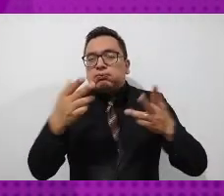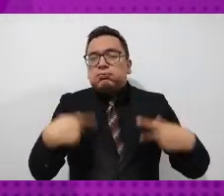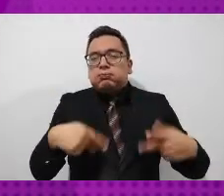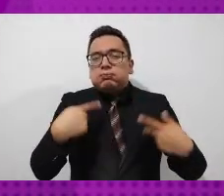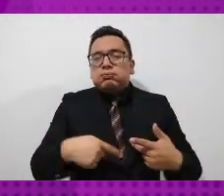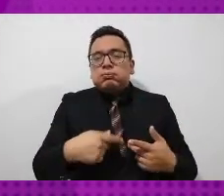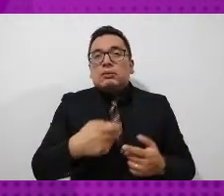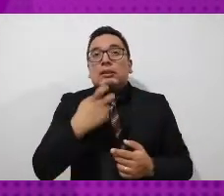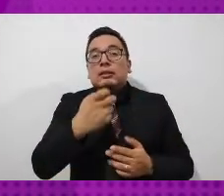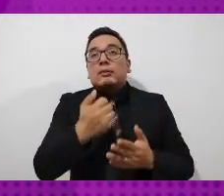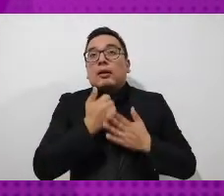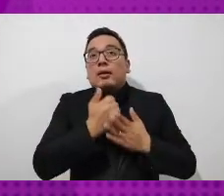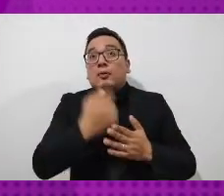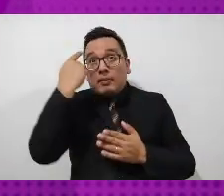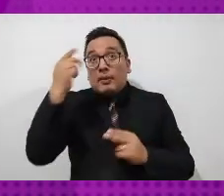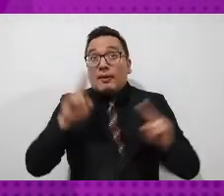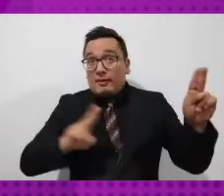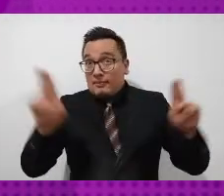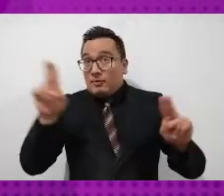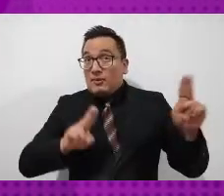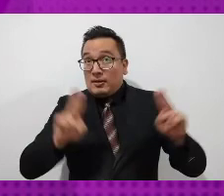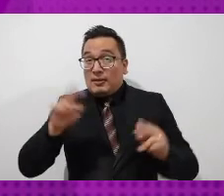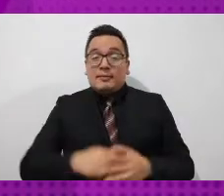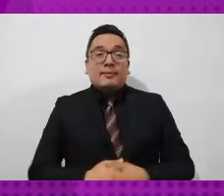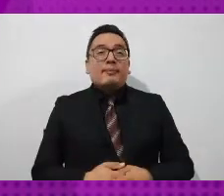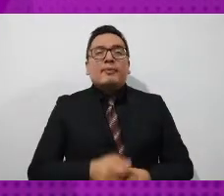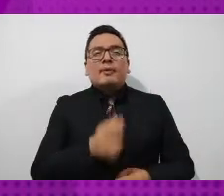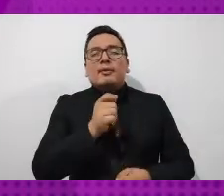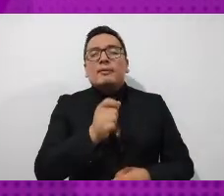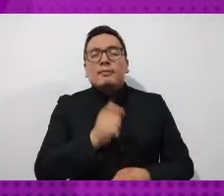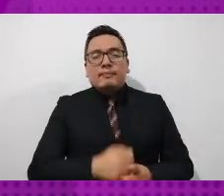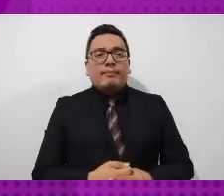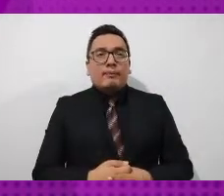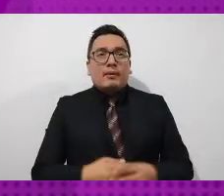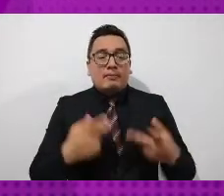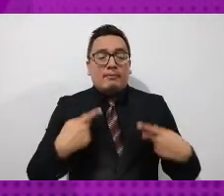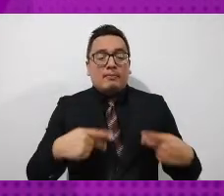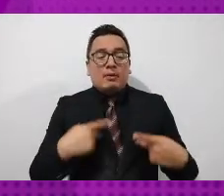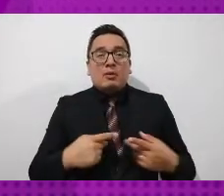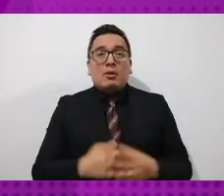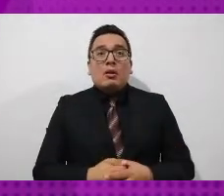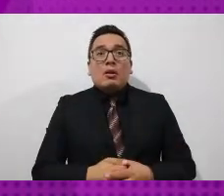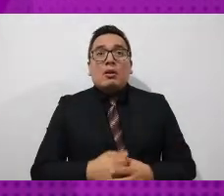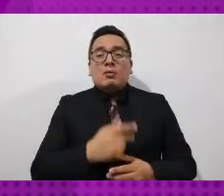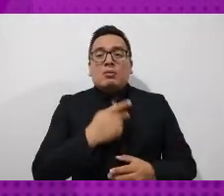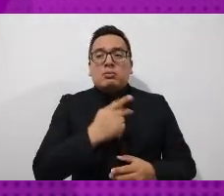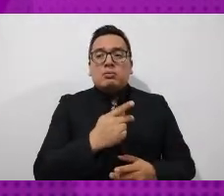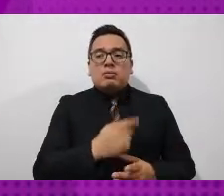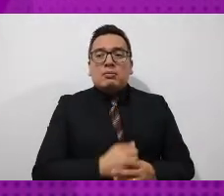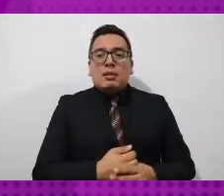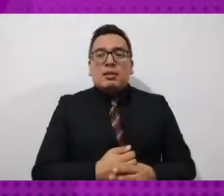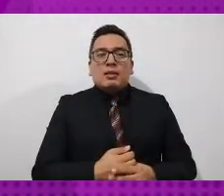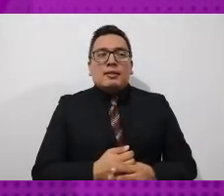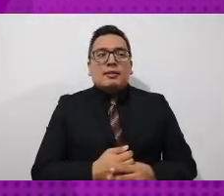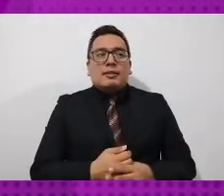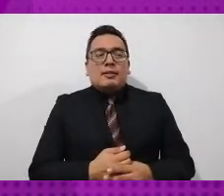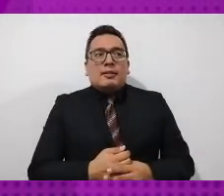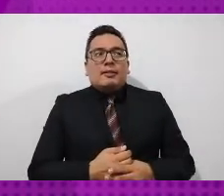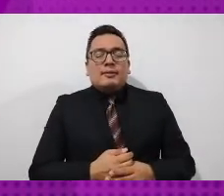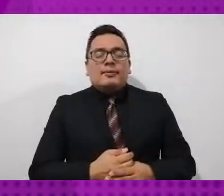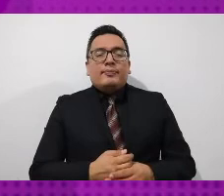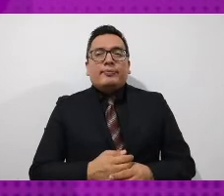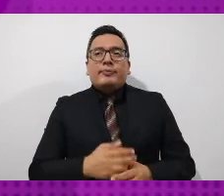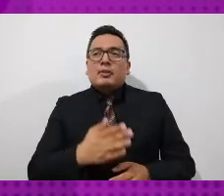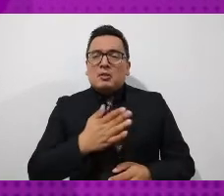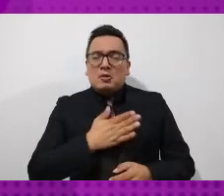de democracia directa. Es decir, que la ciudadanía retoma aquello que le entregó a alguna autoridad para ejercerlo